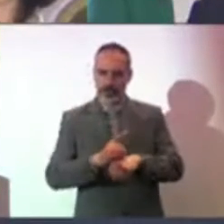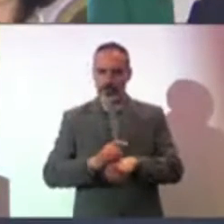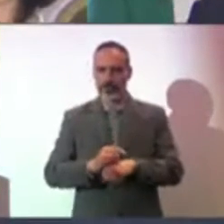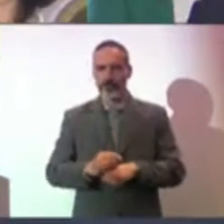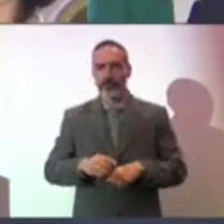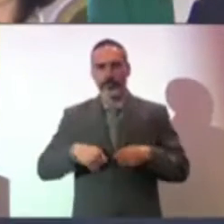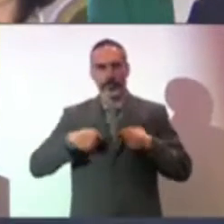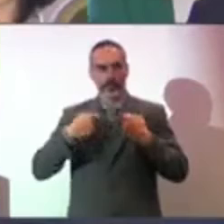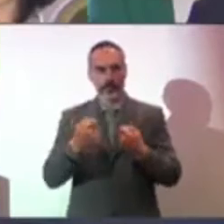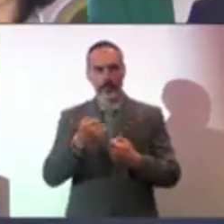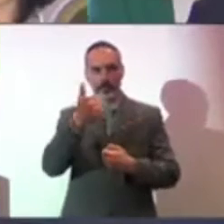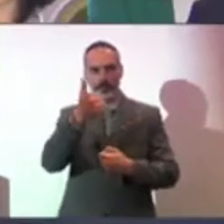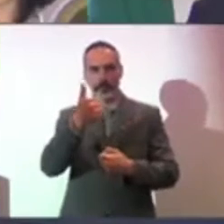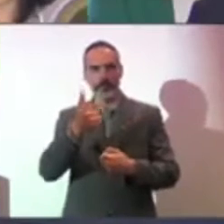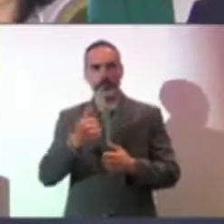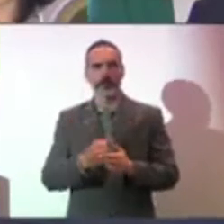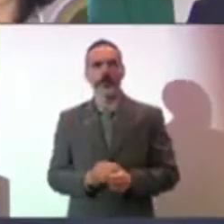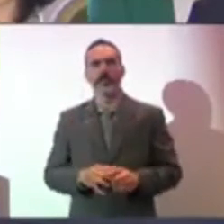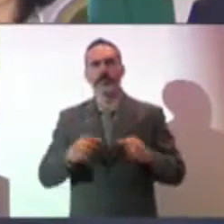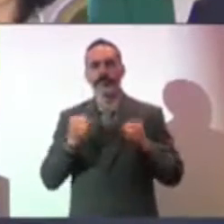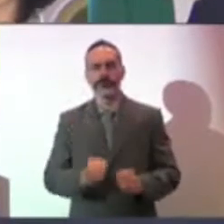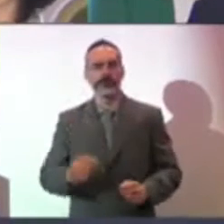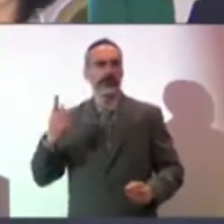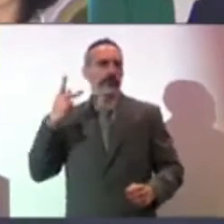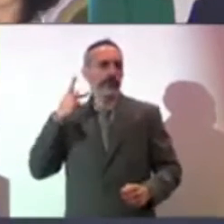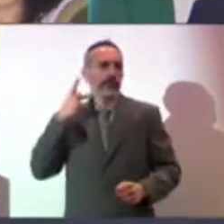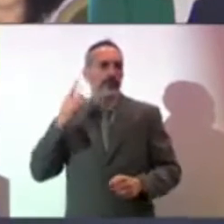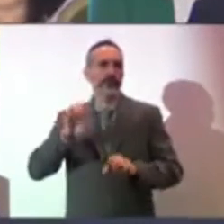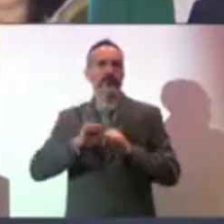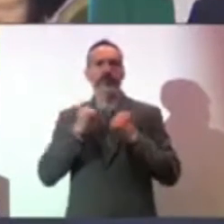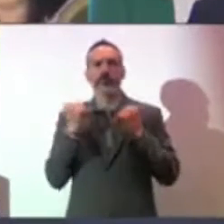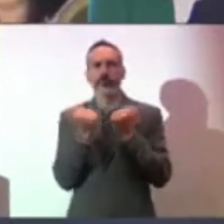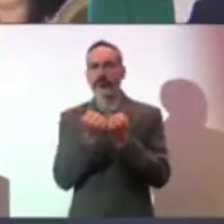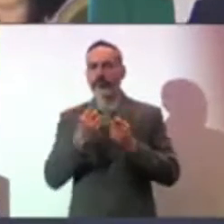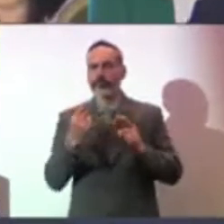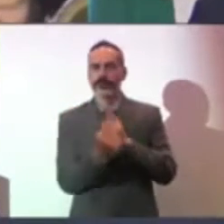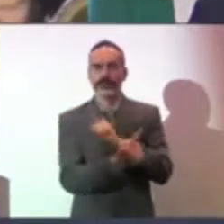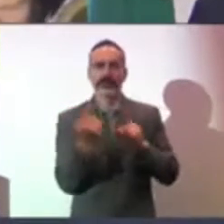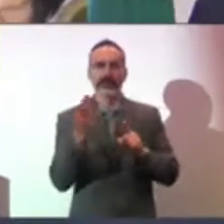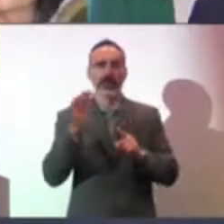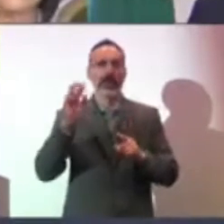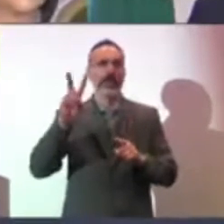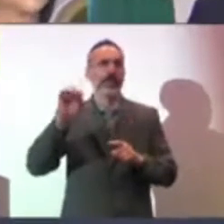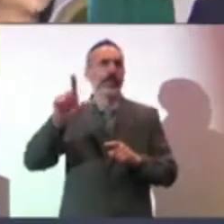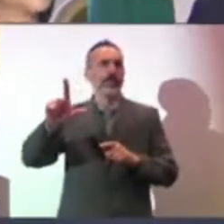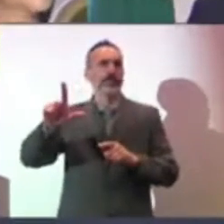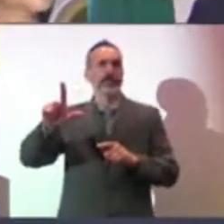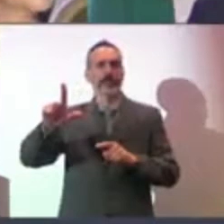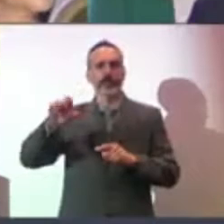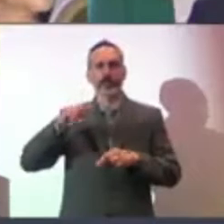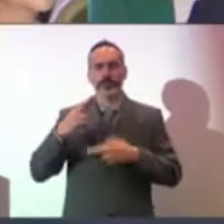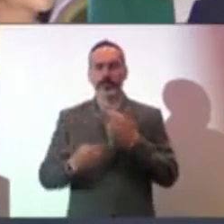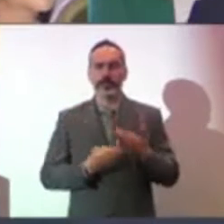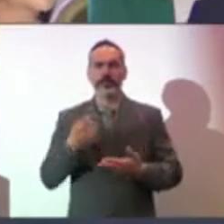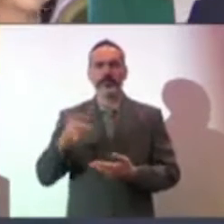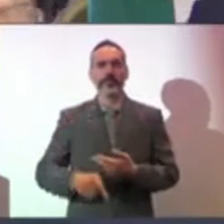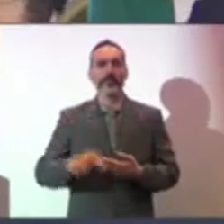de las 6 fuerzas políticas y de la sociedad civil representadas en este